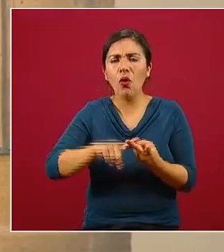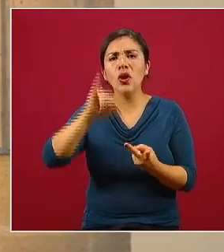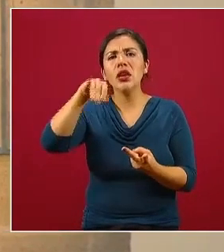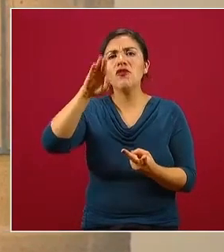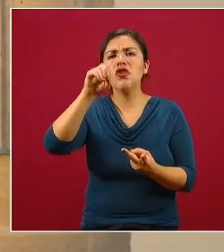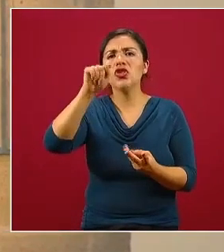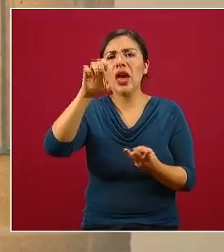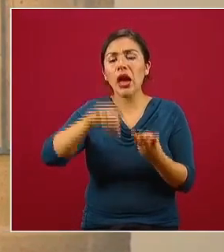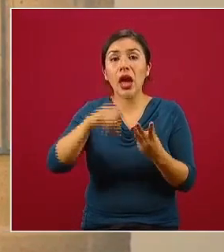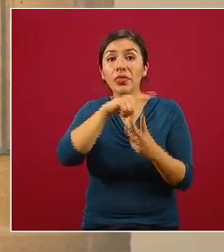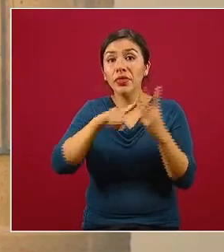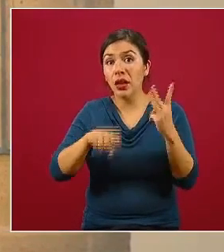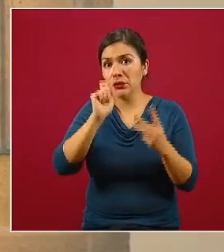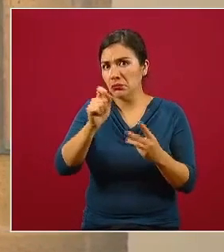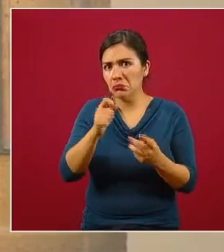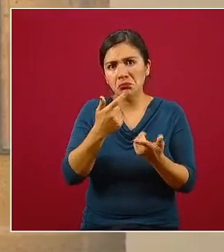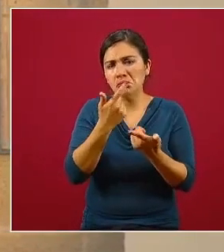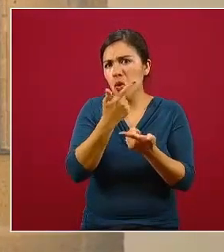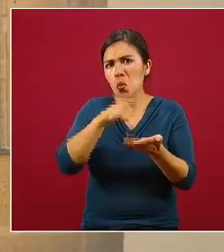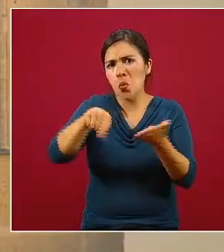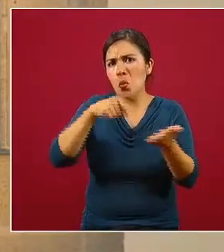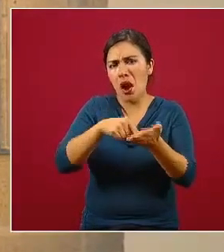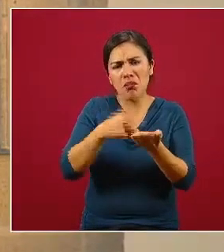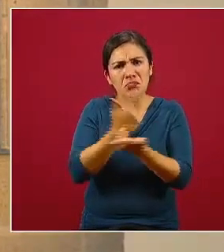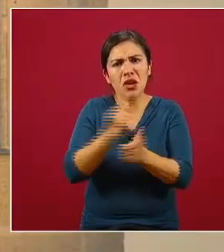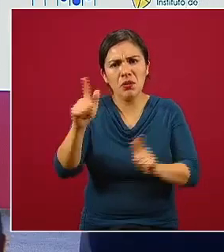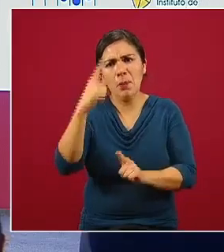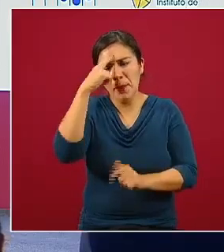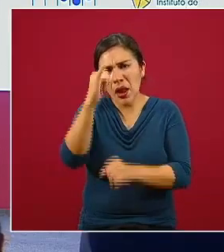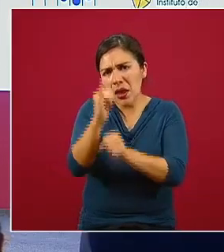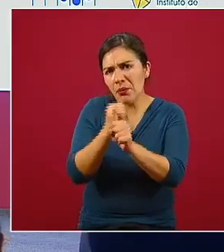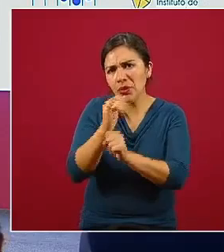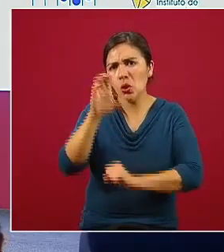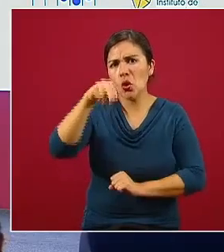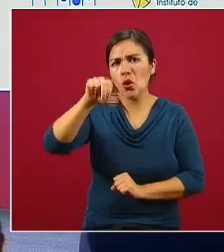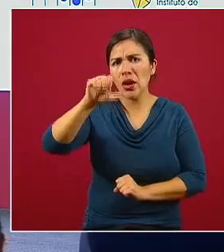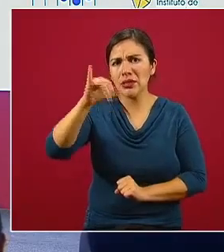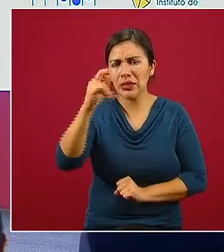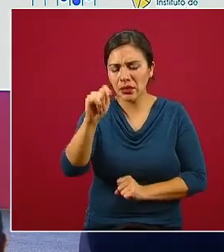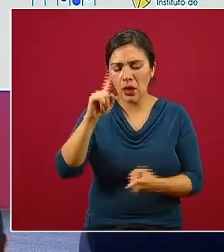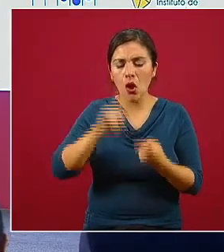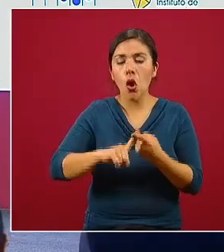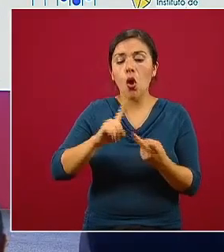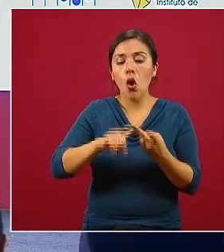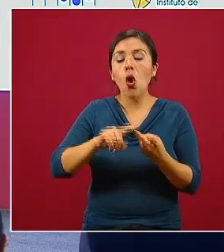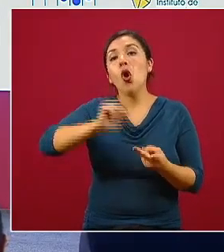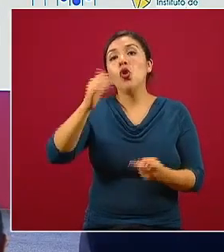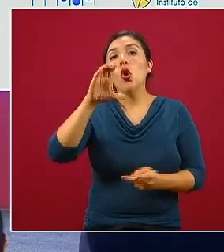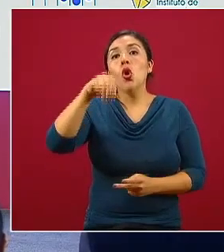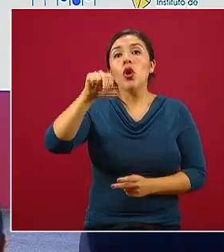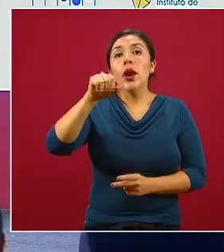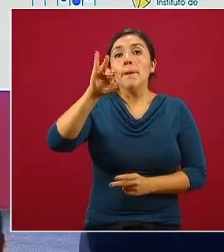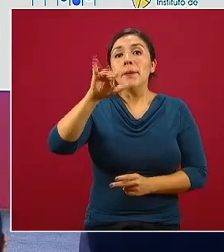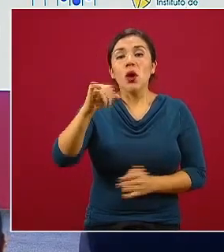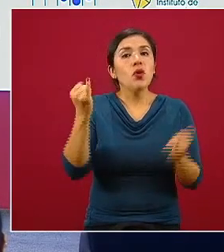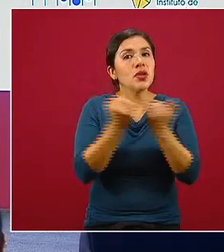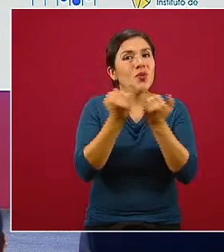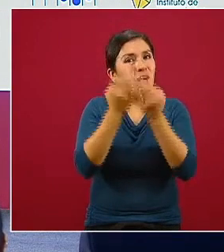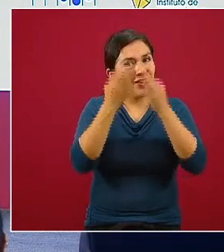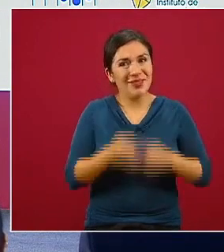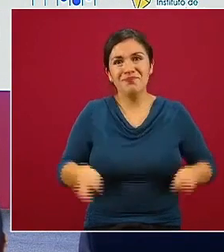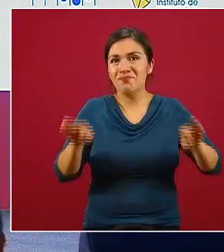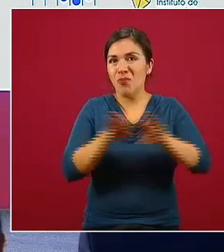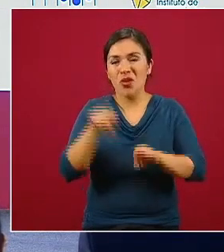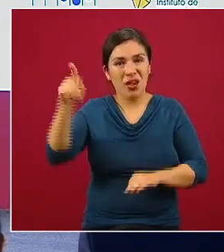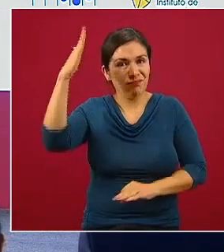Infotec. Son 3 centros públicos de investigación de CONACYT. CONABIO, que es una entidad también muy